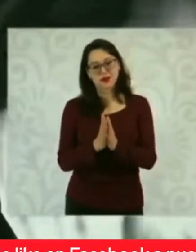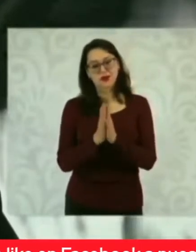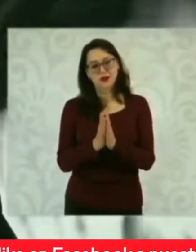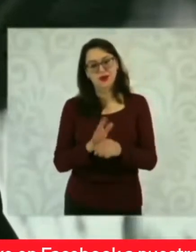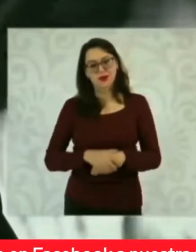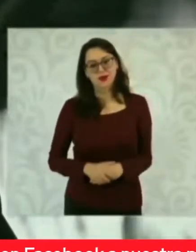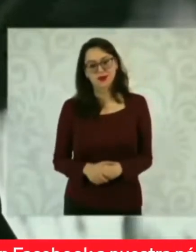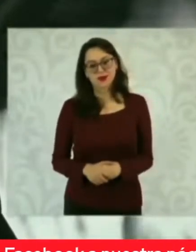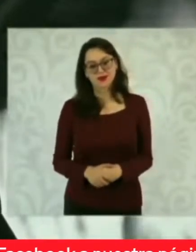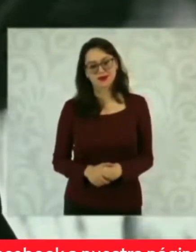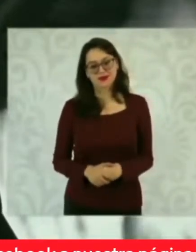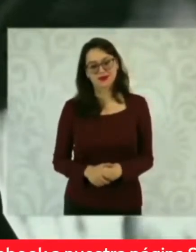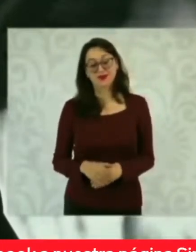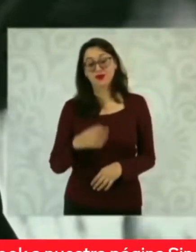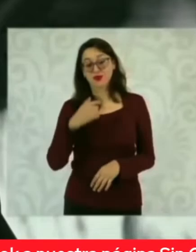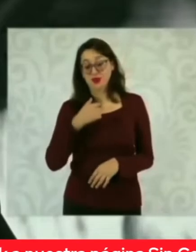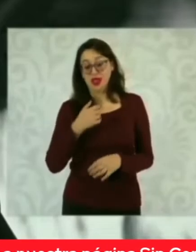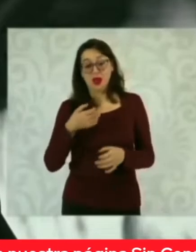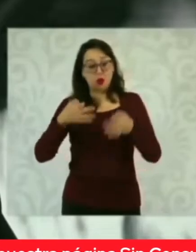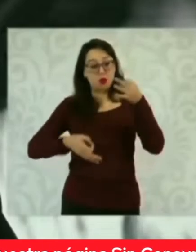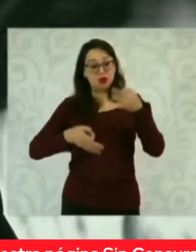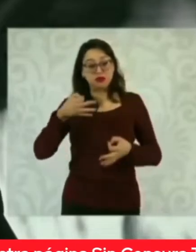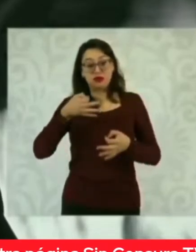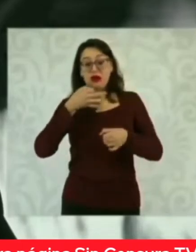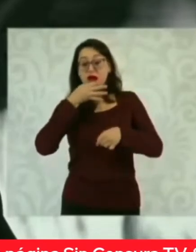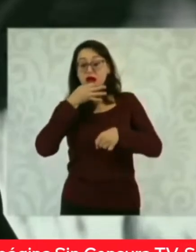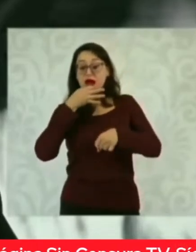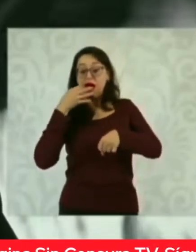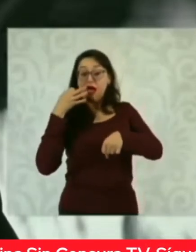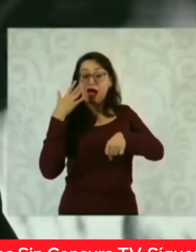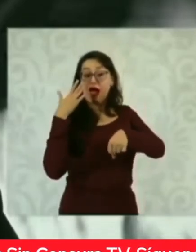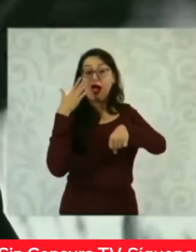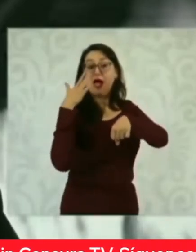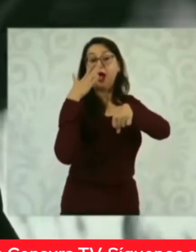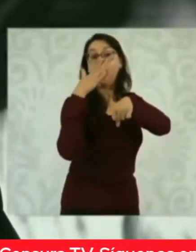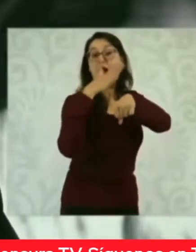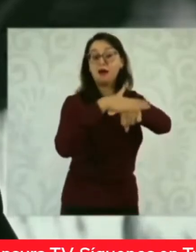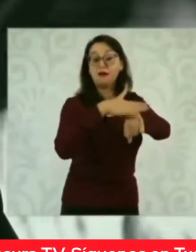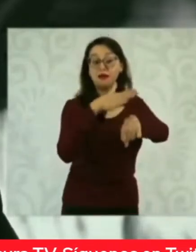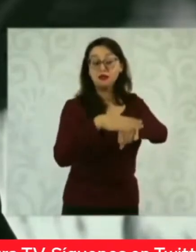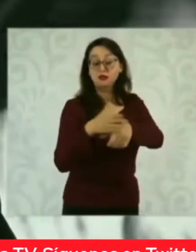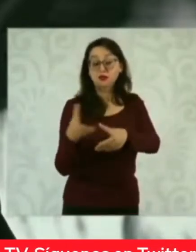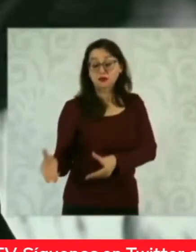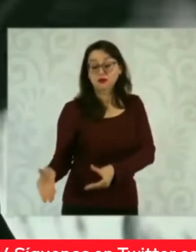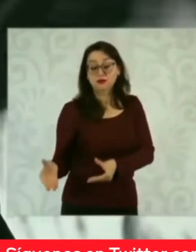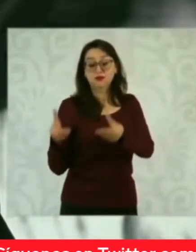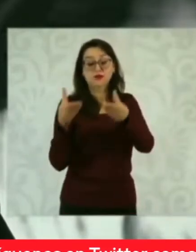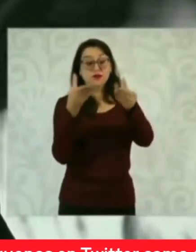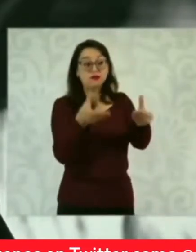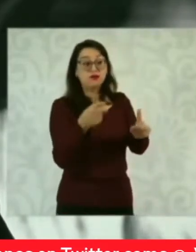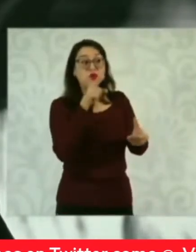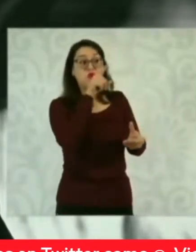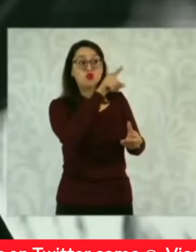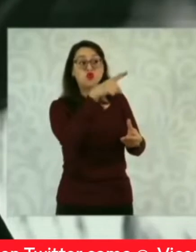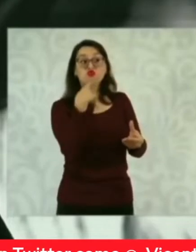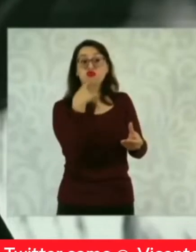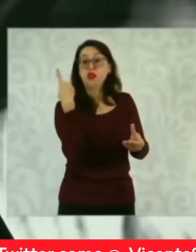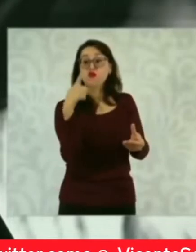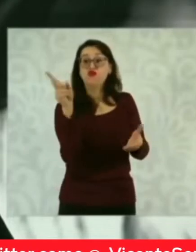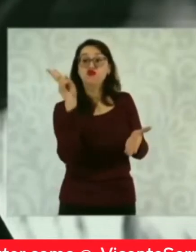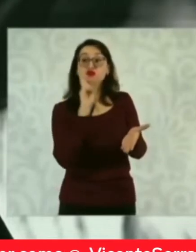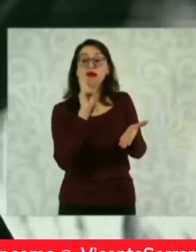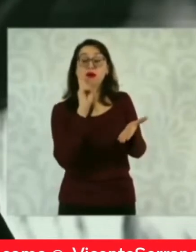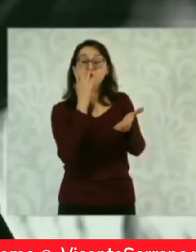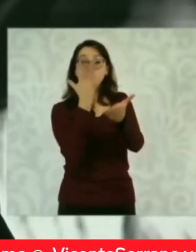uno notifica oficialmente a una persona moral, y en este caso a un Estado, que la denuncia que presentó no cuenta